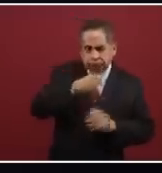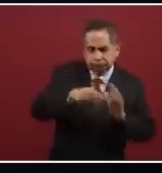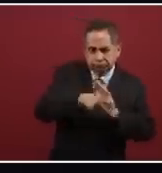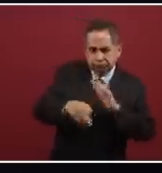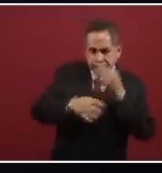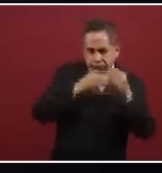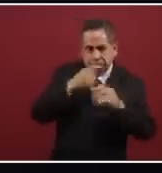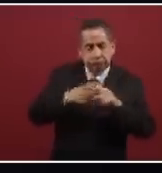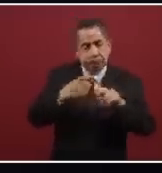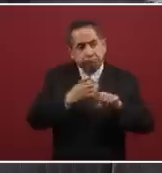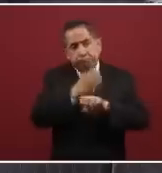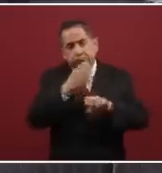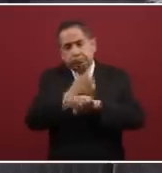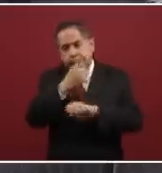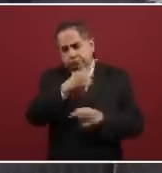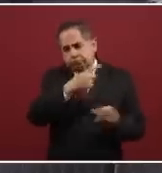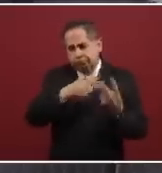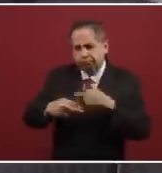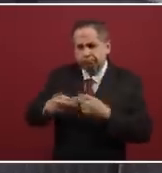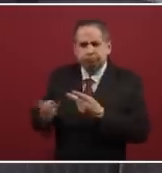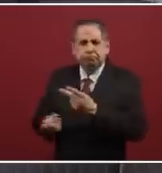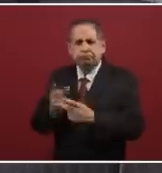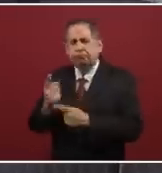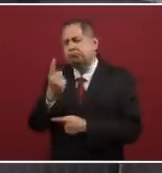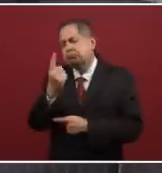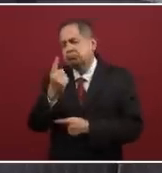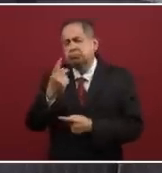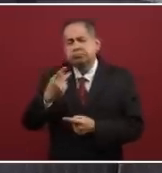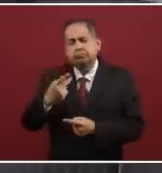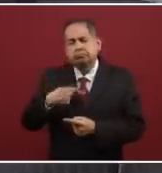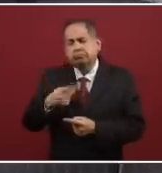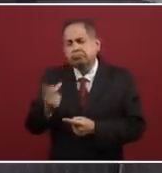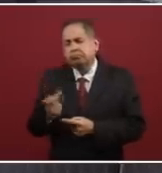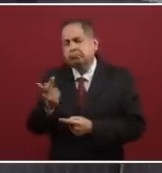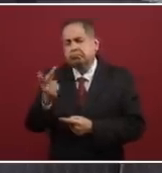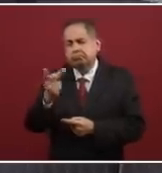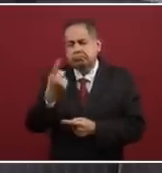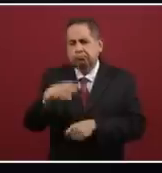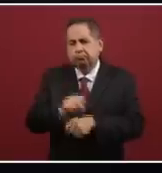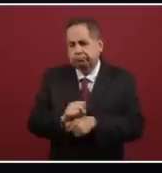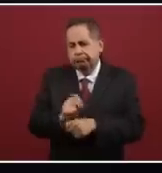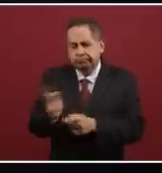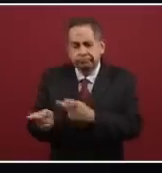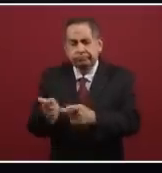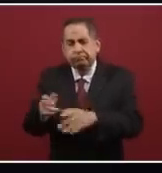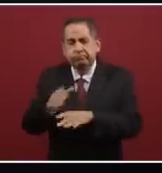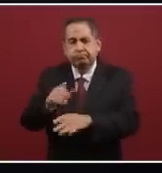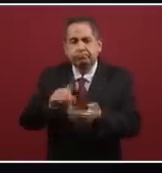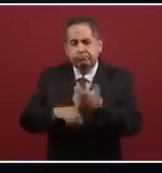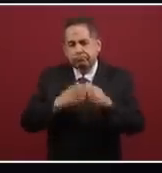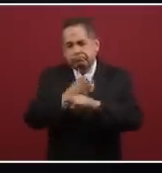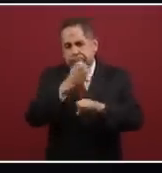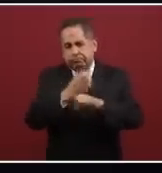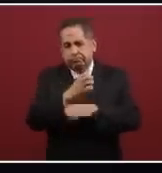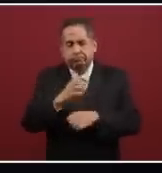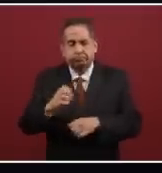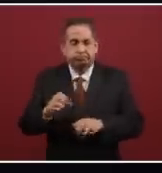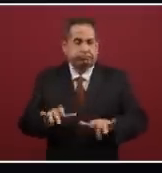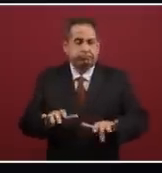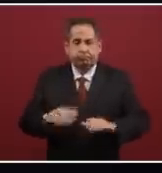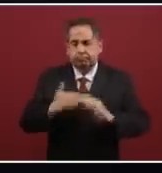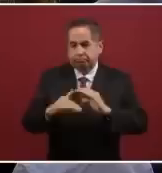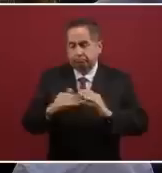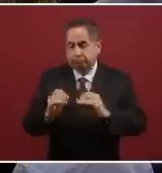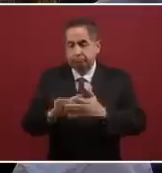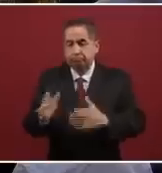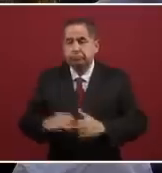los estados para preguntar al menos una pregunta cada semana en los estados online, por lo menos.